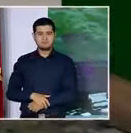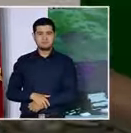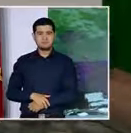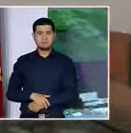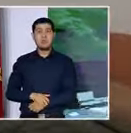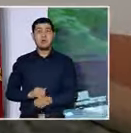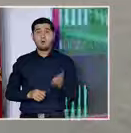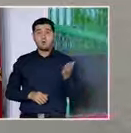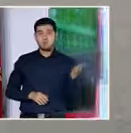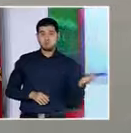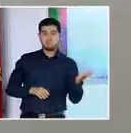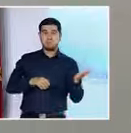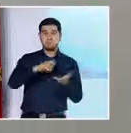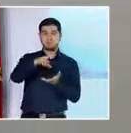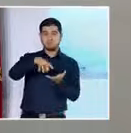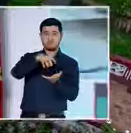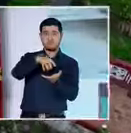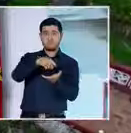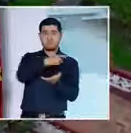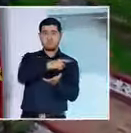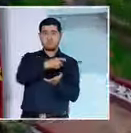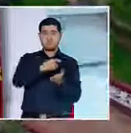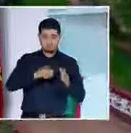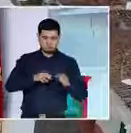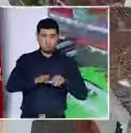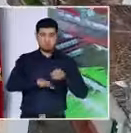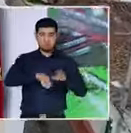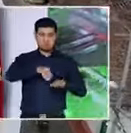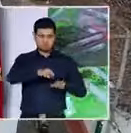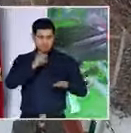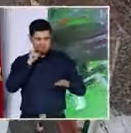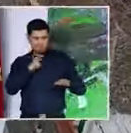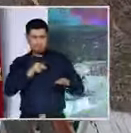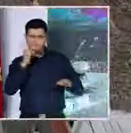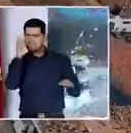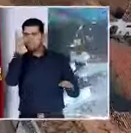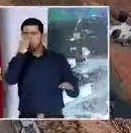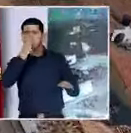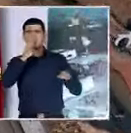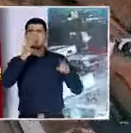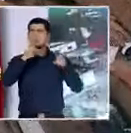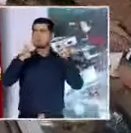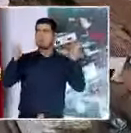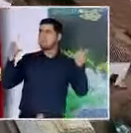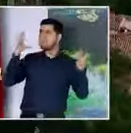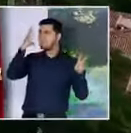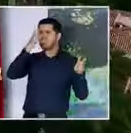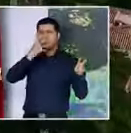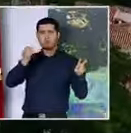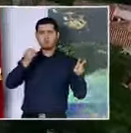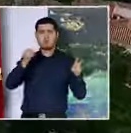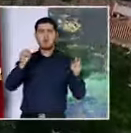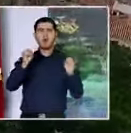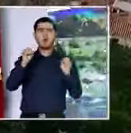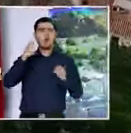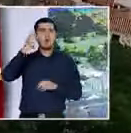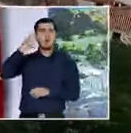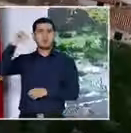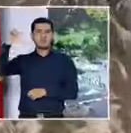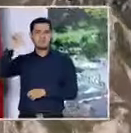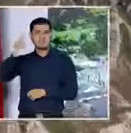cultural de ámbito nacional con sus calles empedradas y sus paisajes verdes y acogedores. O como la playa de Belén, monumento nacional